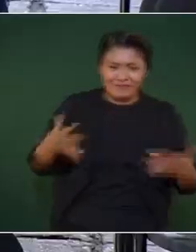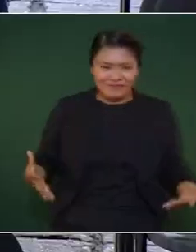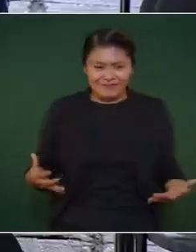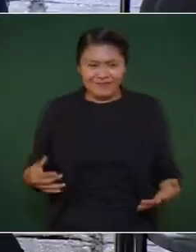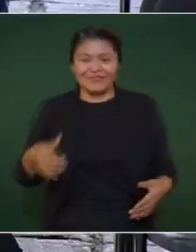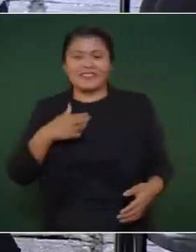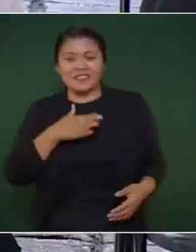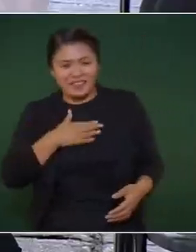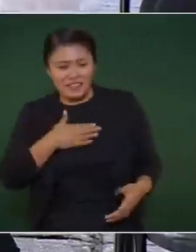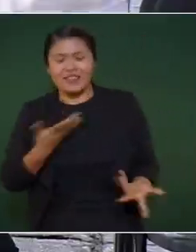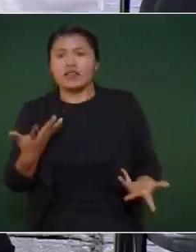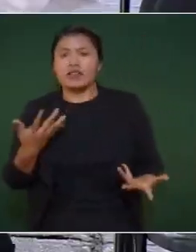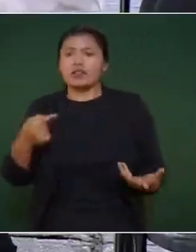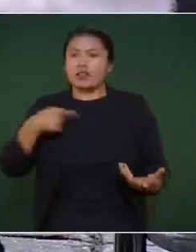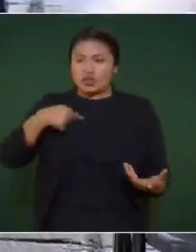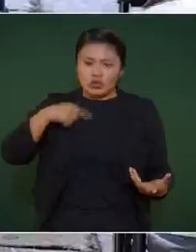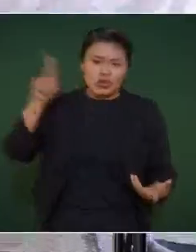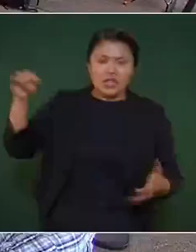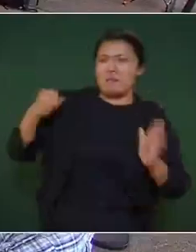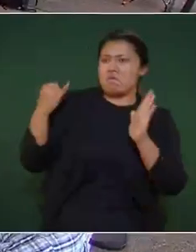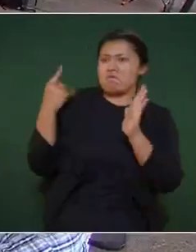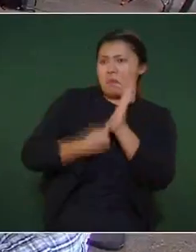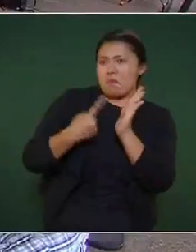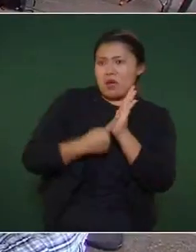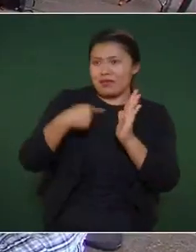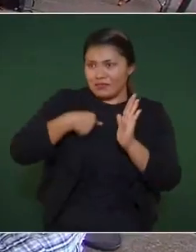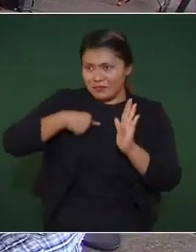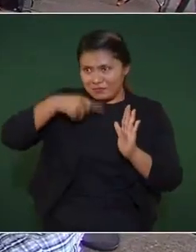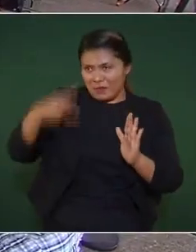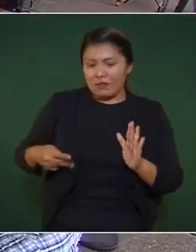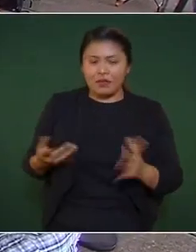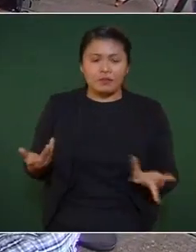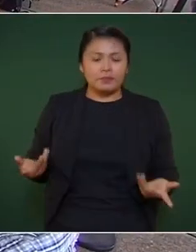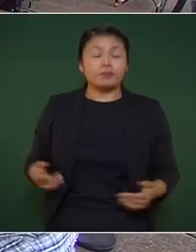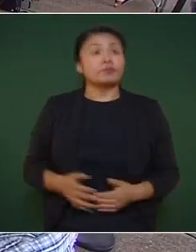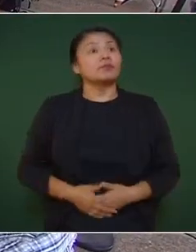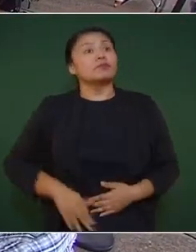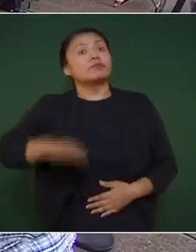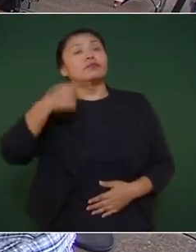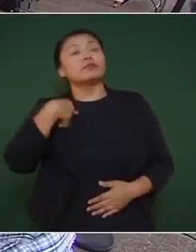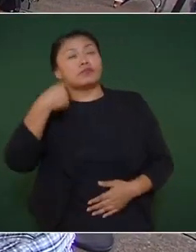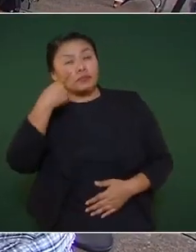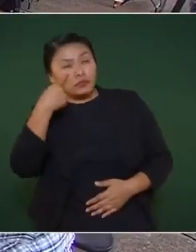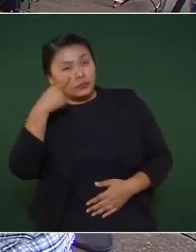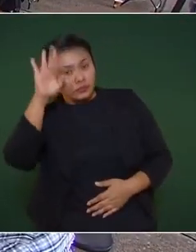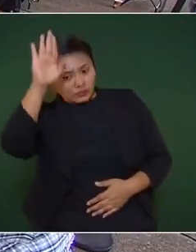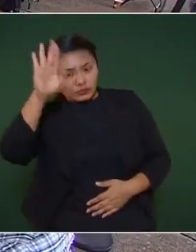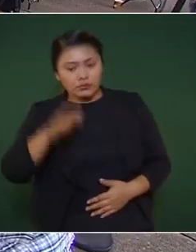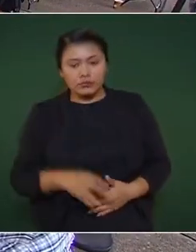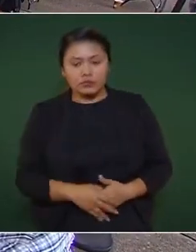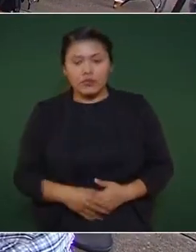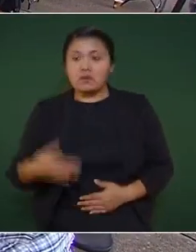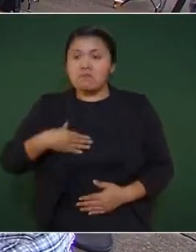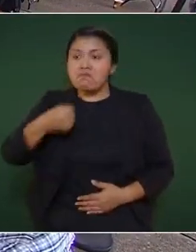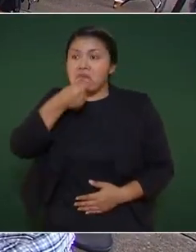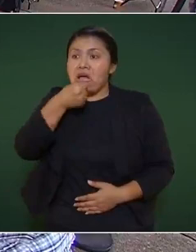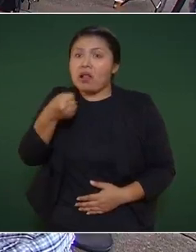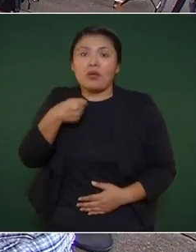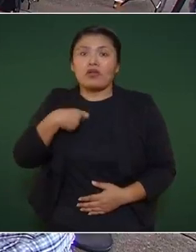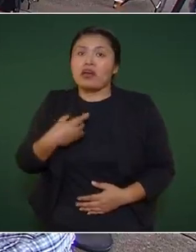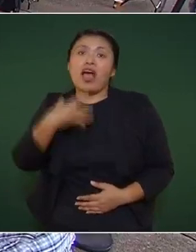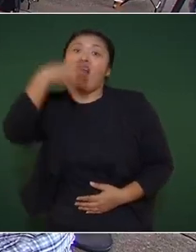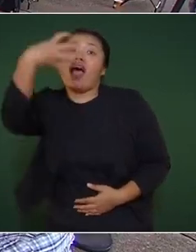De portal en privado Veracruz. Sí. Y además, señor, desde ya tiene varias, no me han dado el micrófono, por eso estoy